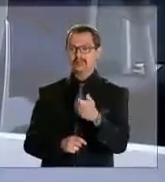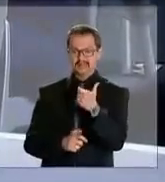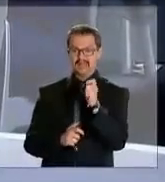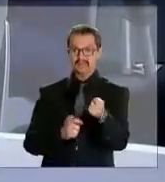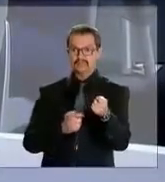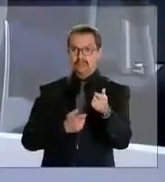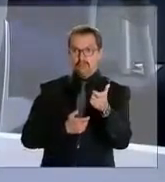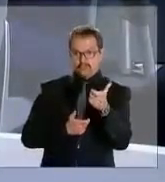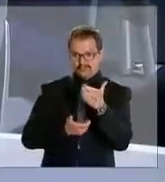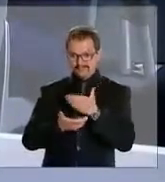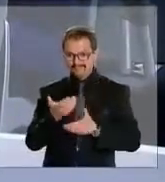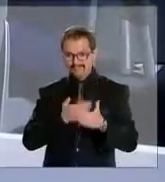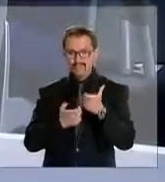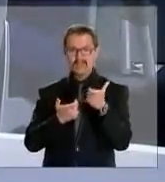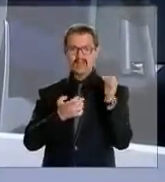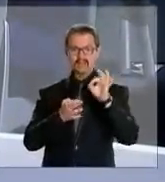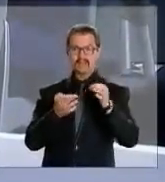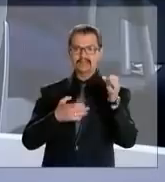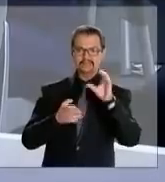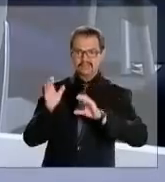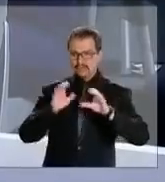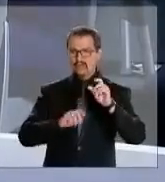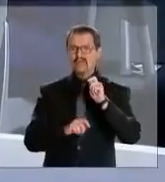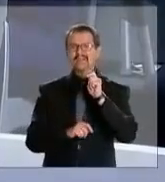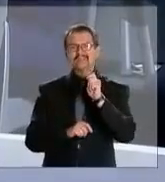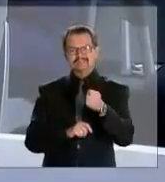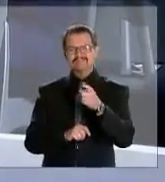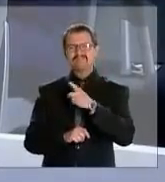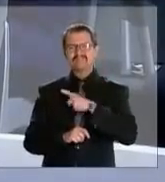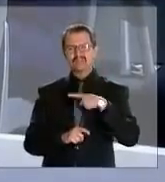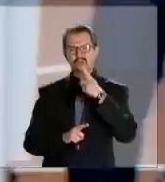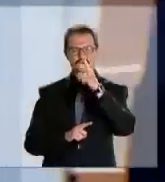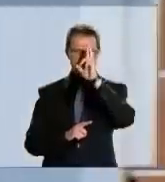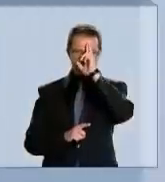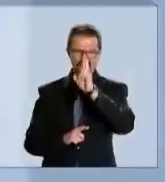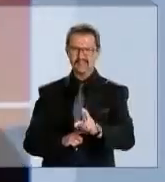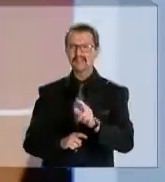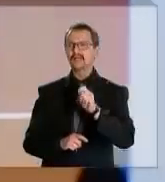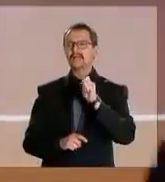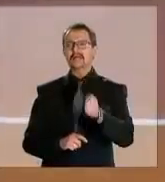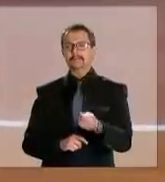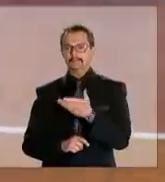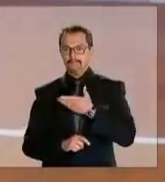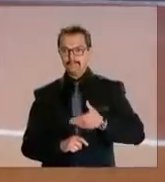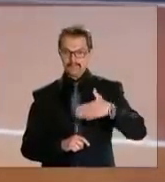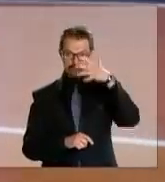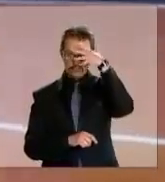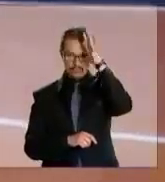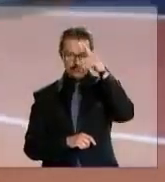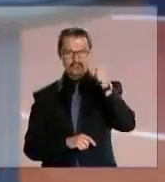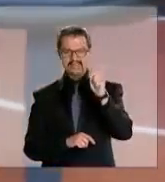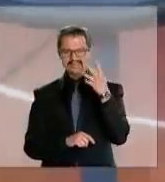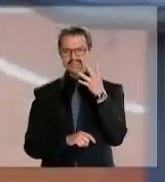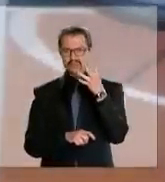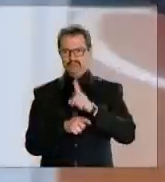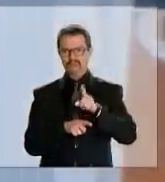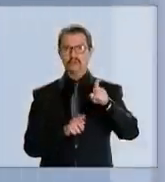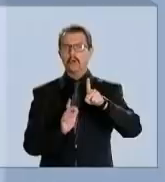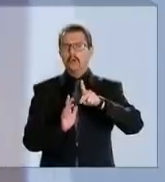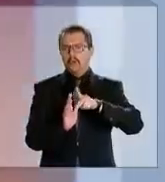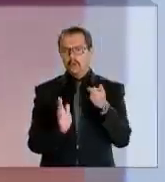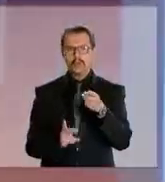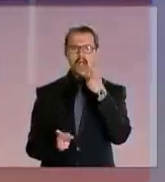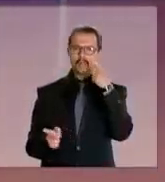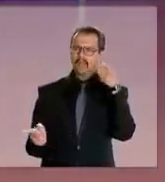el presidente tomó hace cuatro días nos volvió a insultar y cada vez que nos insulta nuestros migrantes